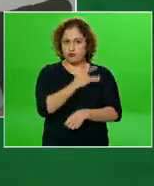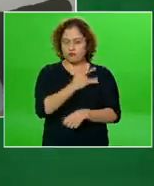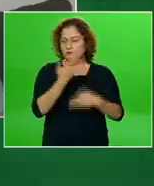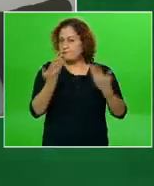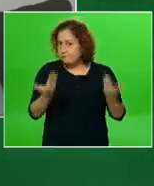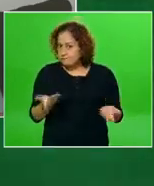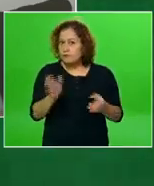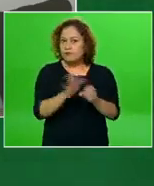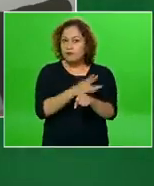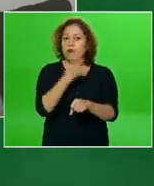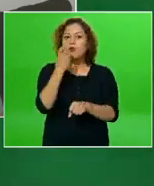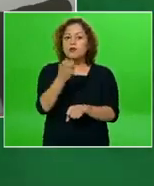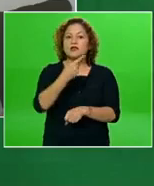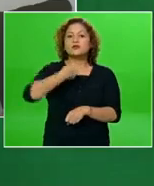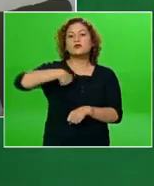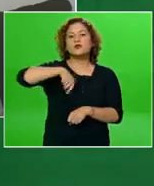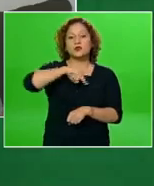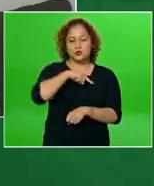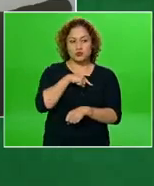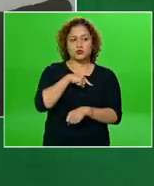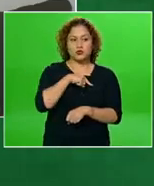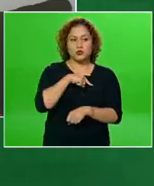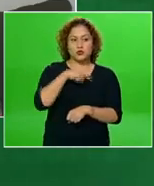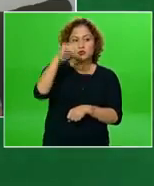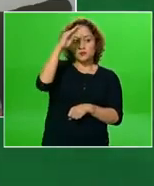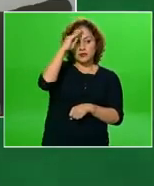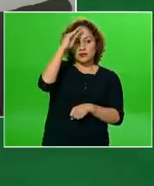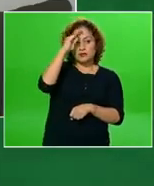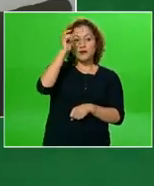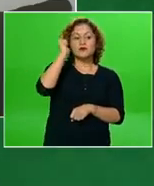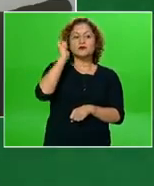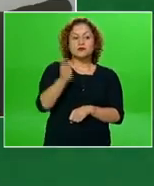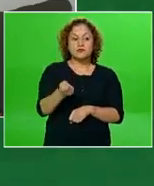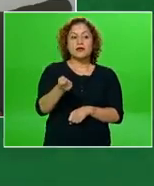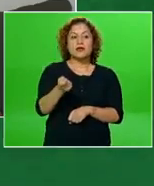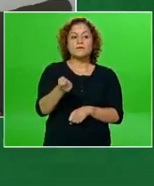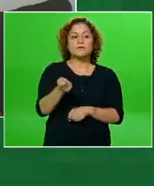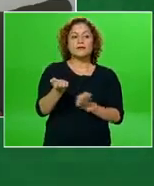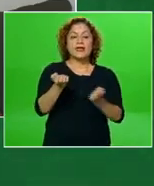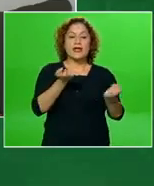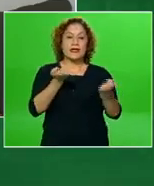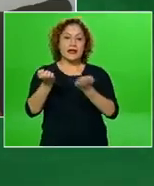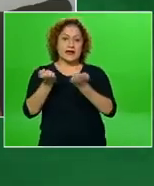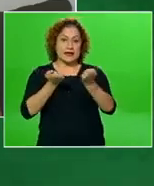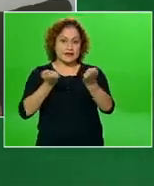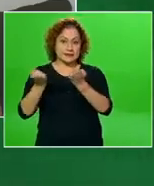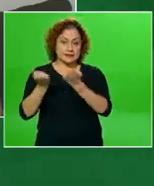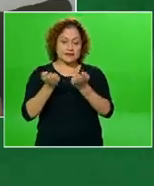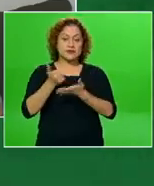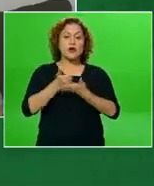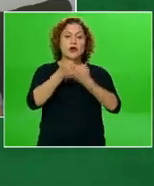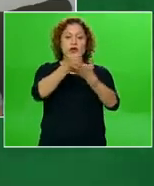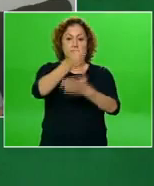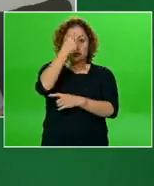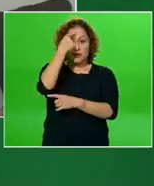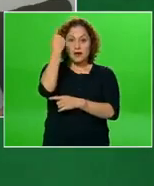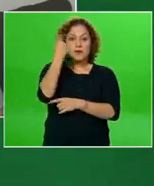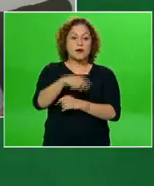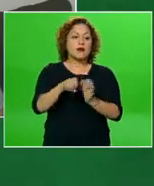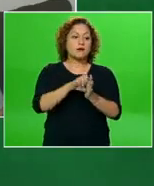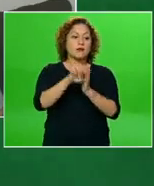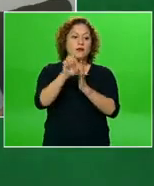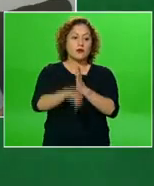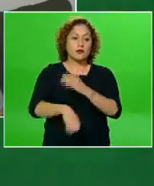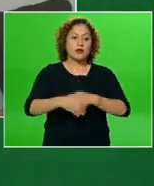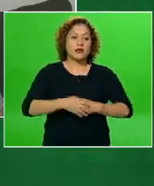ganamos en la formación tica una polipíldora que puede atender a varias condiciones con una pastilla en este caso en la